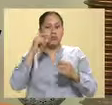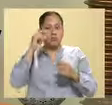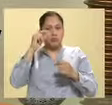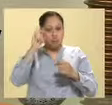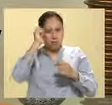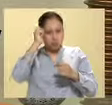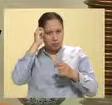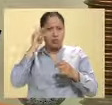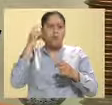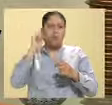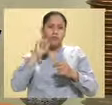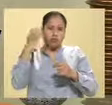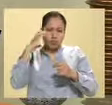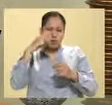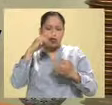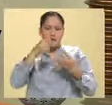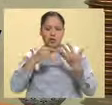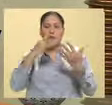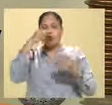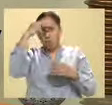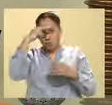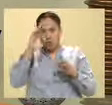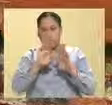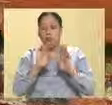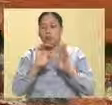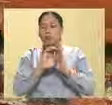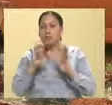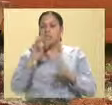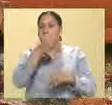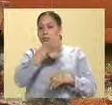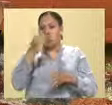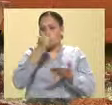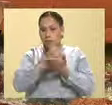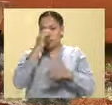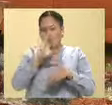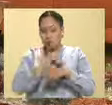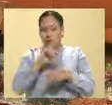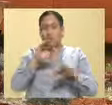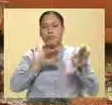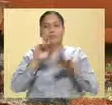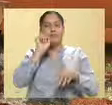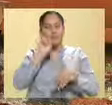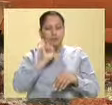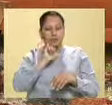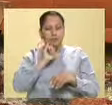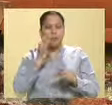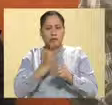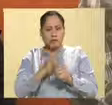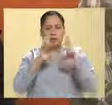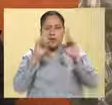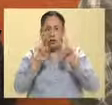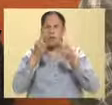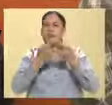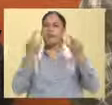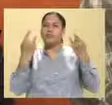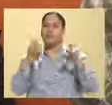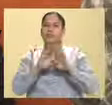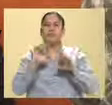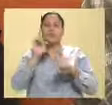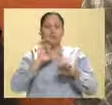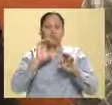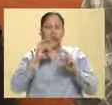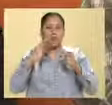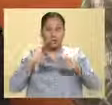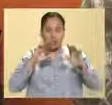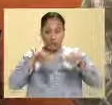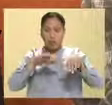Sí. Por eso es muy importante la regulación del trabajo sexual. Hoy en día, fíjate que analizando un poquito sobre la historia del trabajo sexual